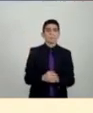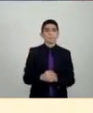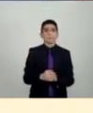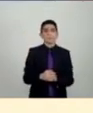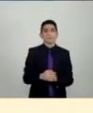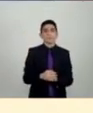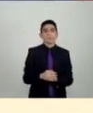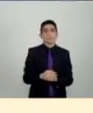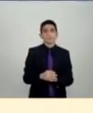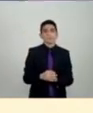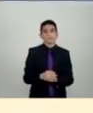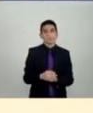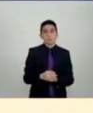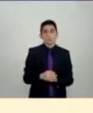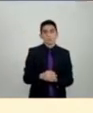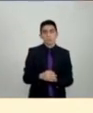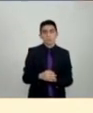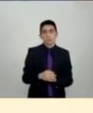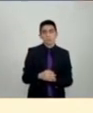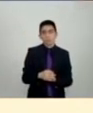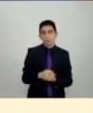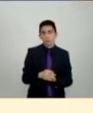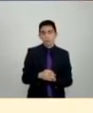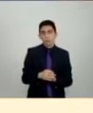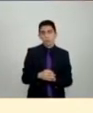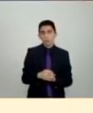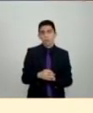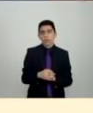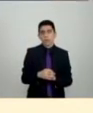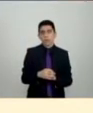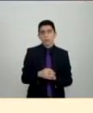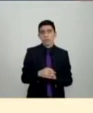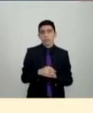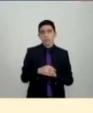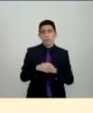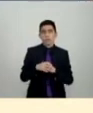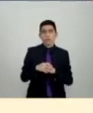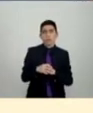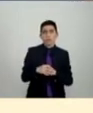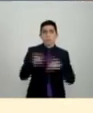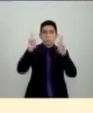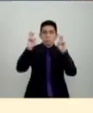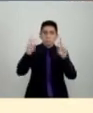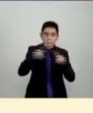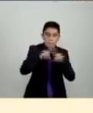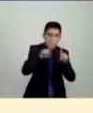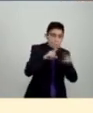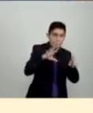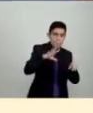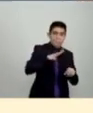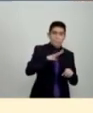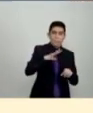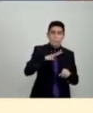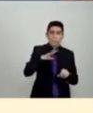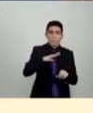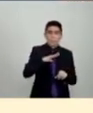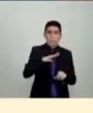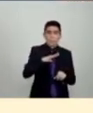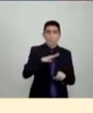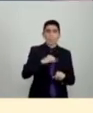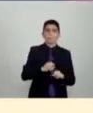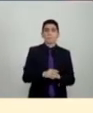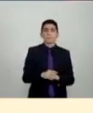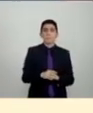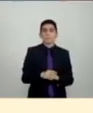cubrió básicamente todos los temas que hay en la o que había en la literatura. Porque si tú vas a principios